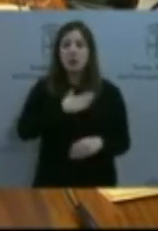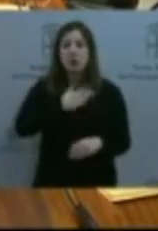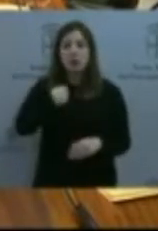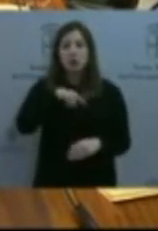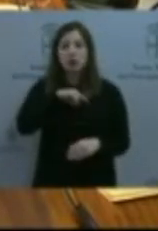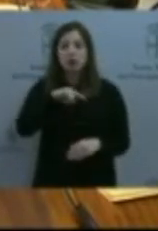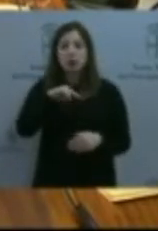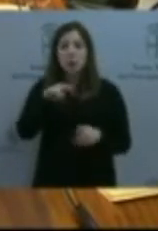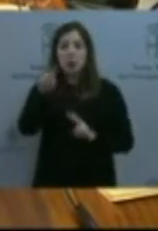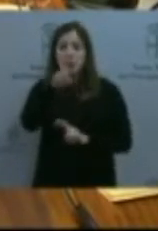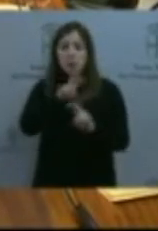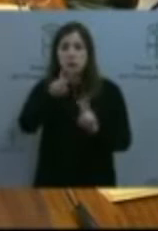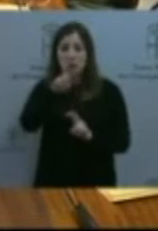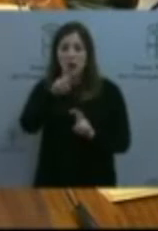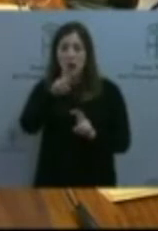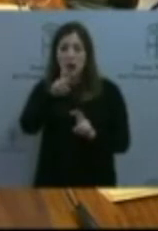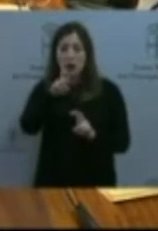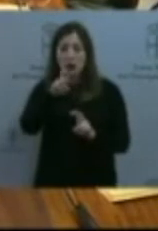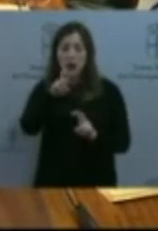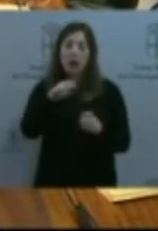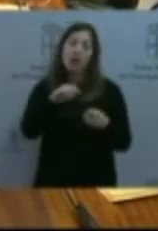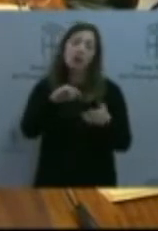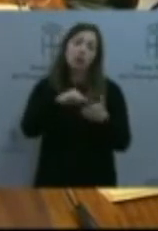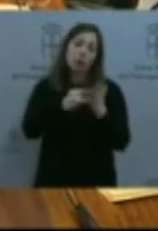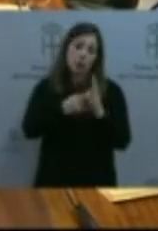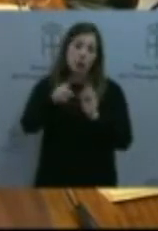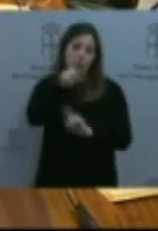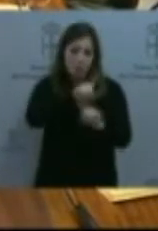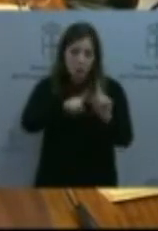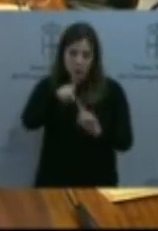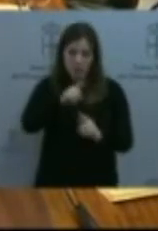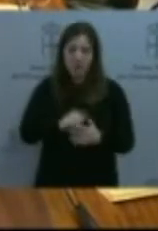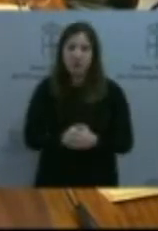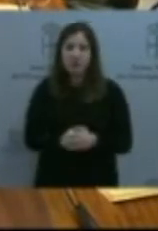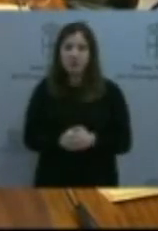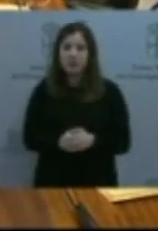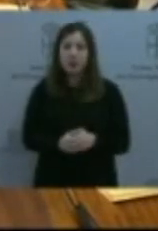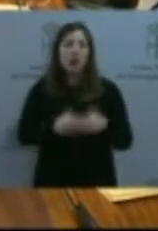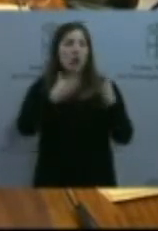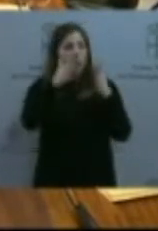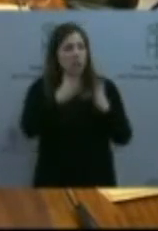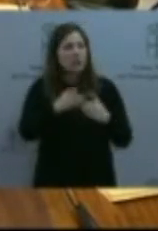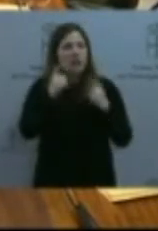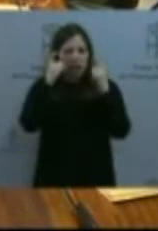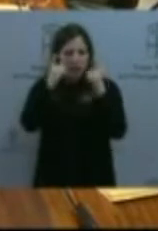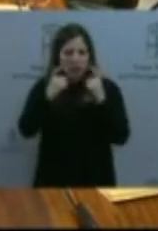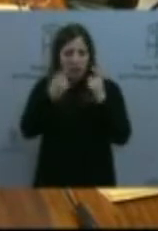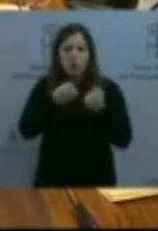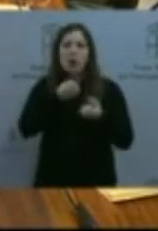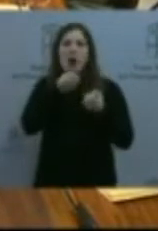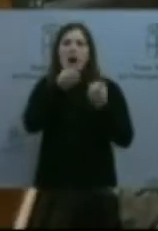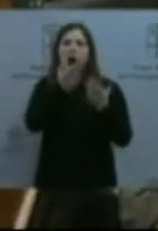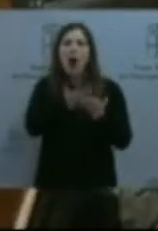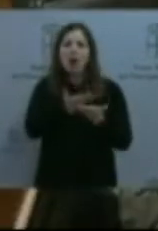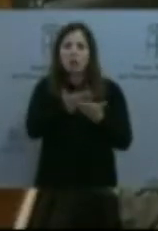soluciones. Aunque veo que usted ha intentado cambiar el argumento inicial, le recuerdo que usted ha justificado la urgencia